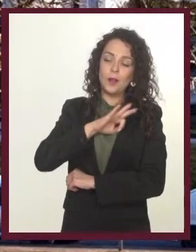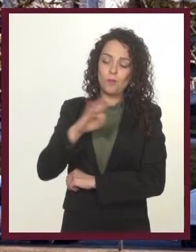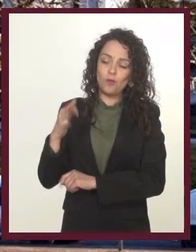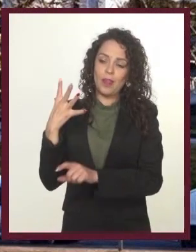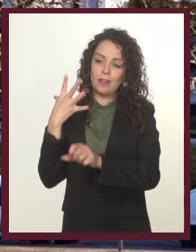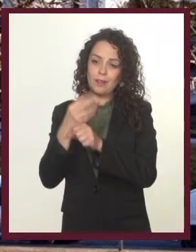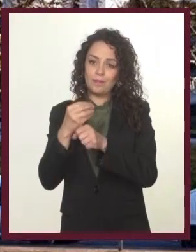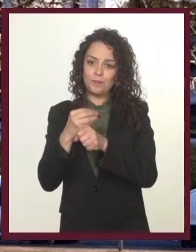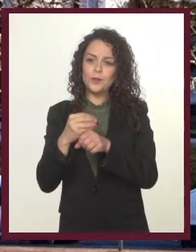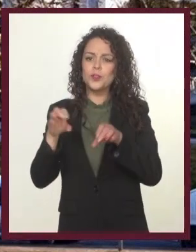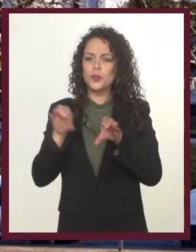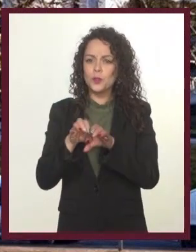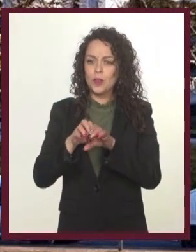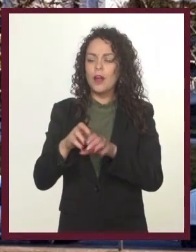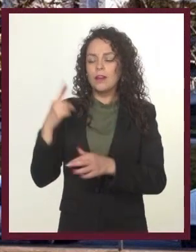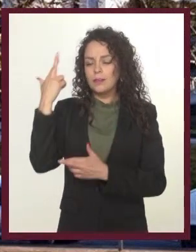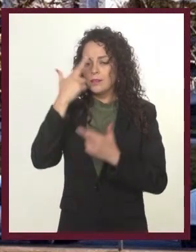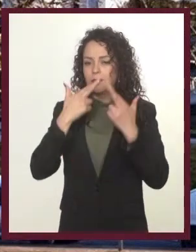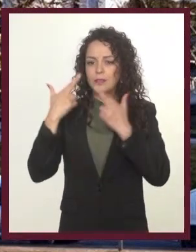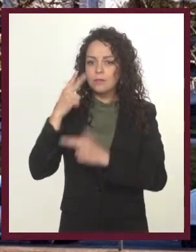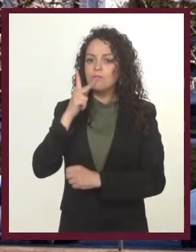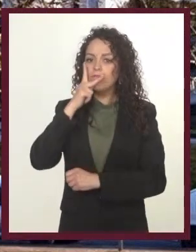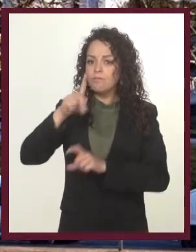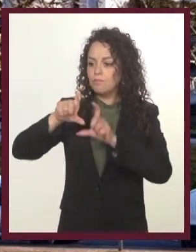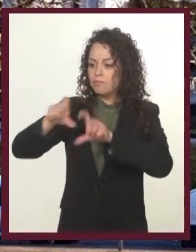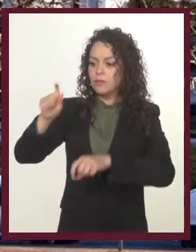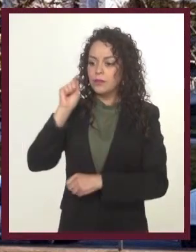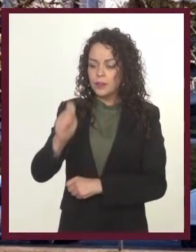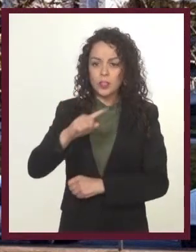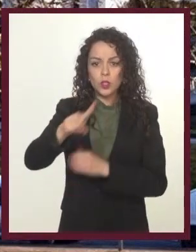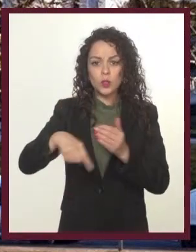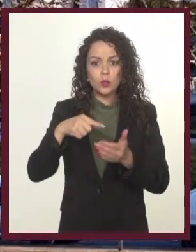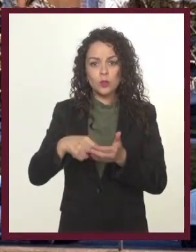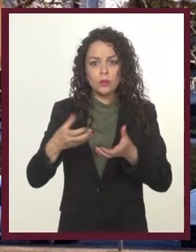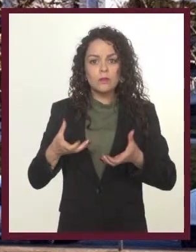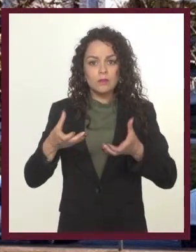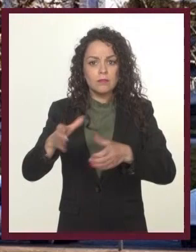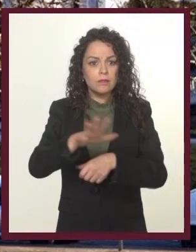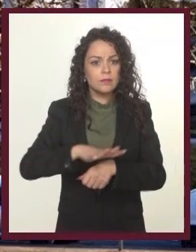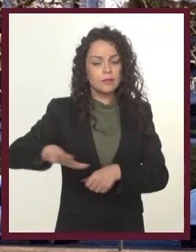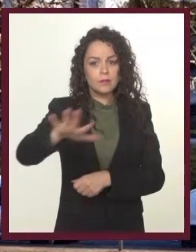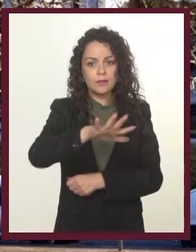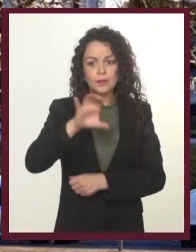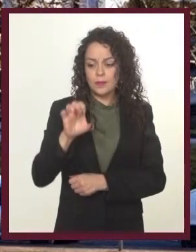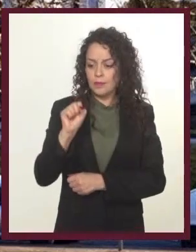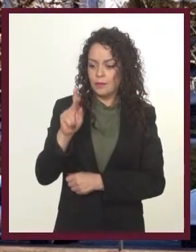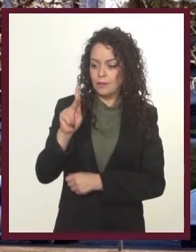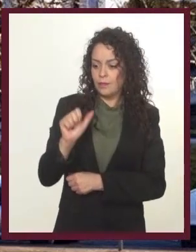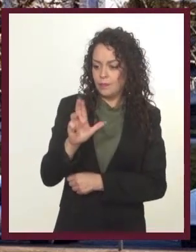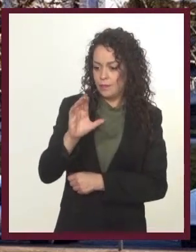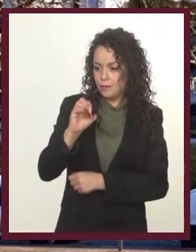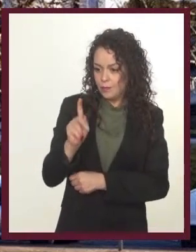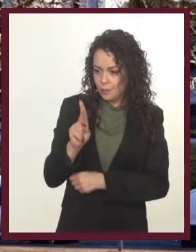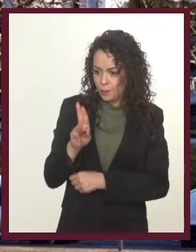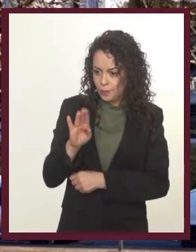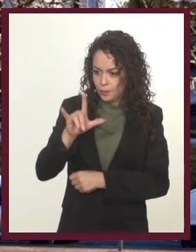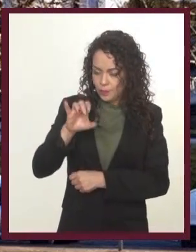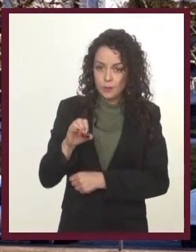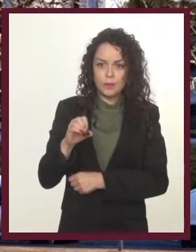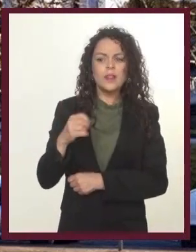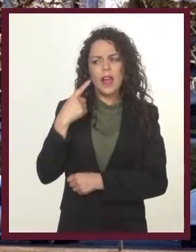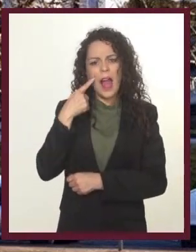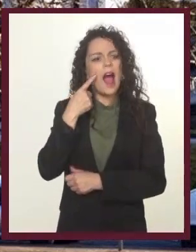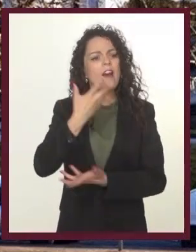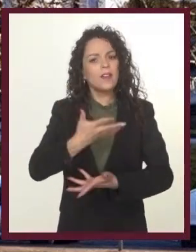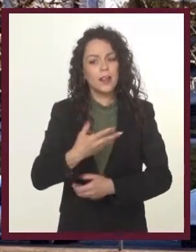a resolver si revisamos la definición de eso que se llama espacio público. A ver. Una definición muy aceptada